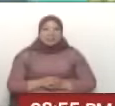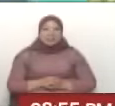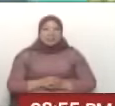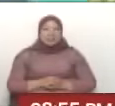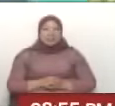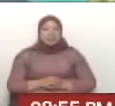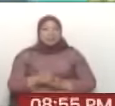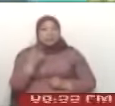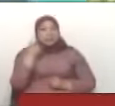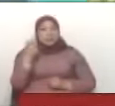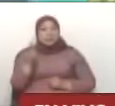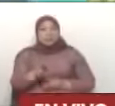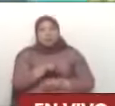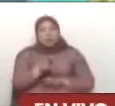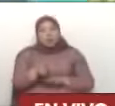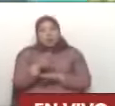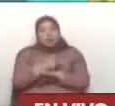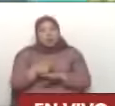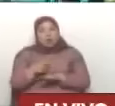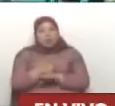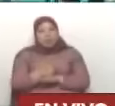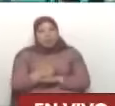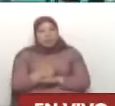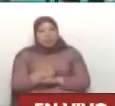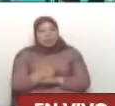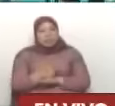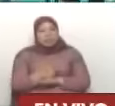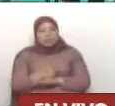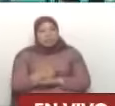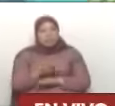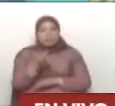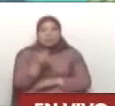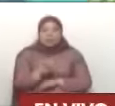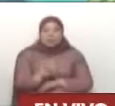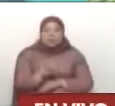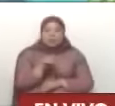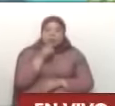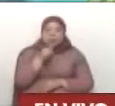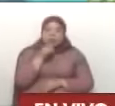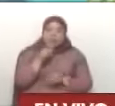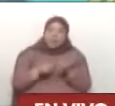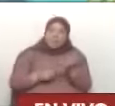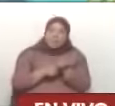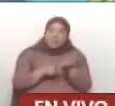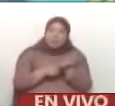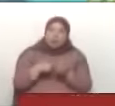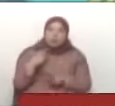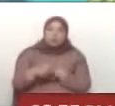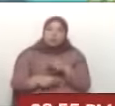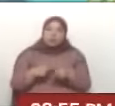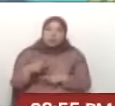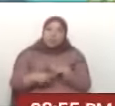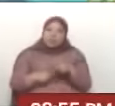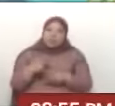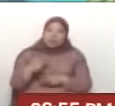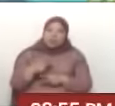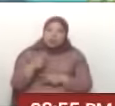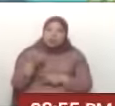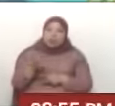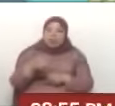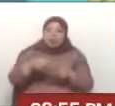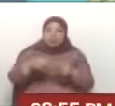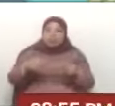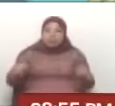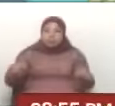Ana, ustedes que son gobernantes y tienen que apoyar a los productores del campo, a